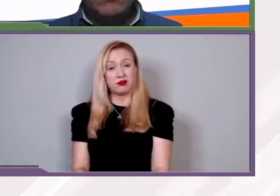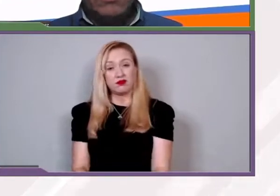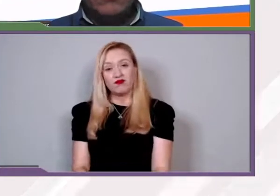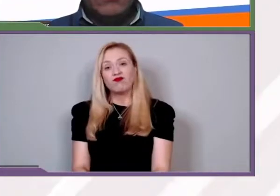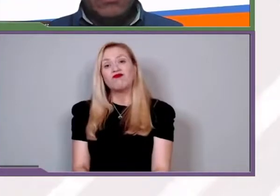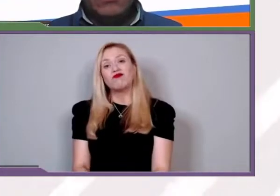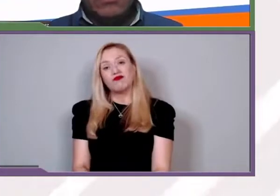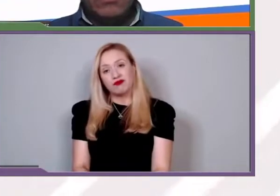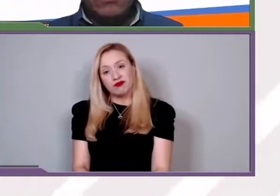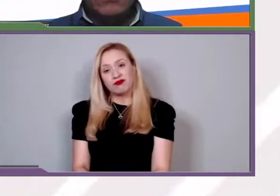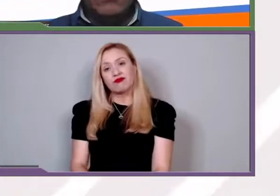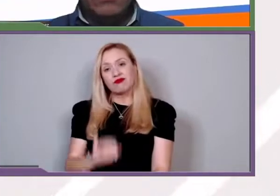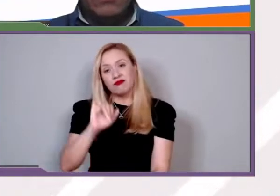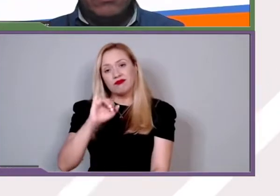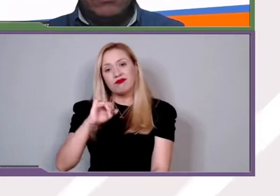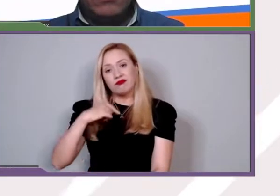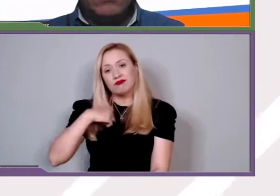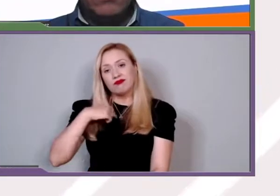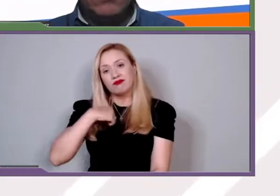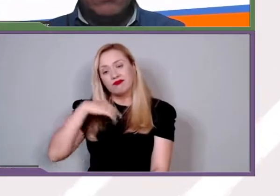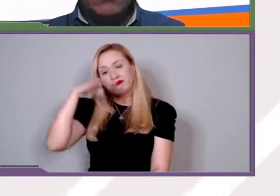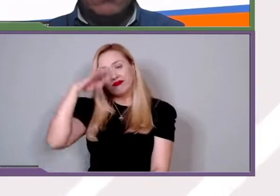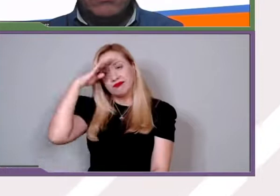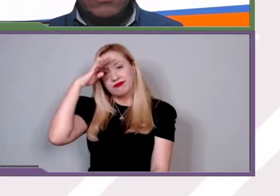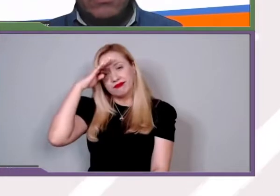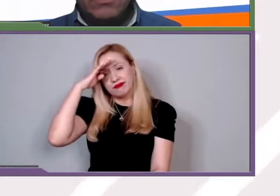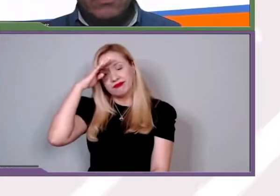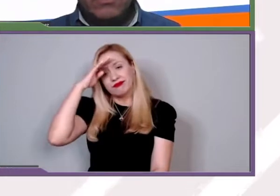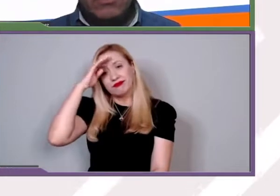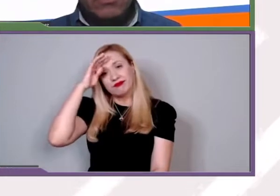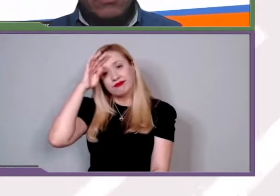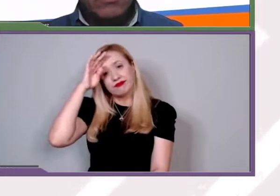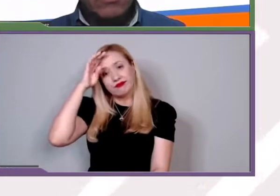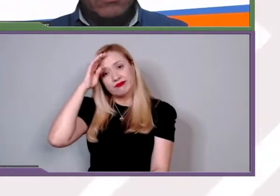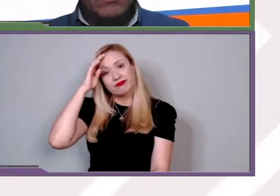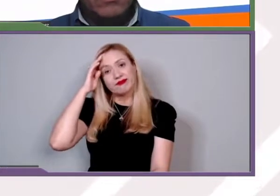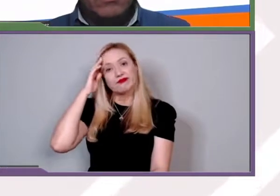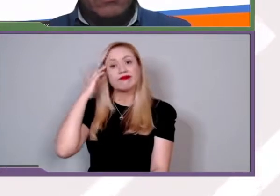Sí, yo pienso que el hecho ese,